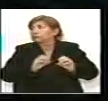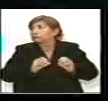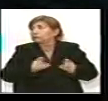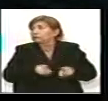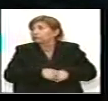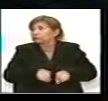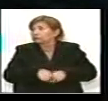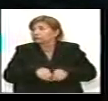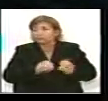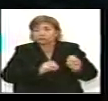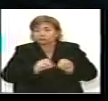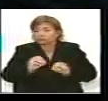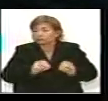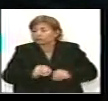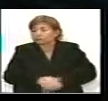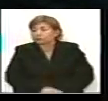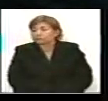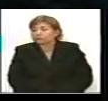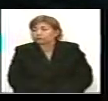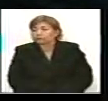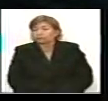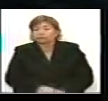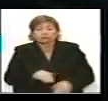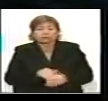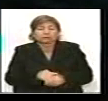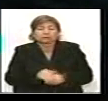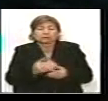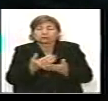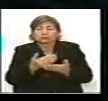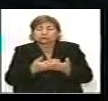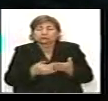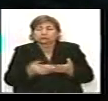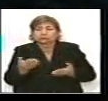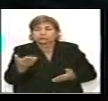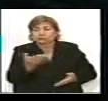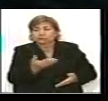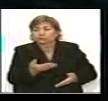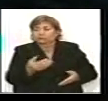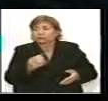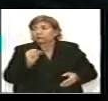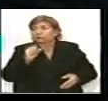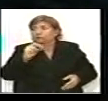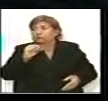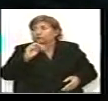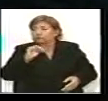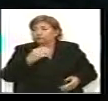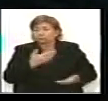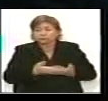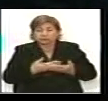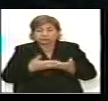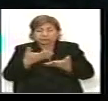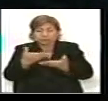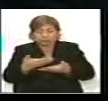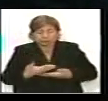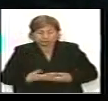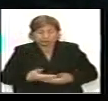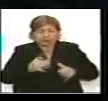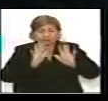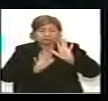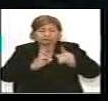como regulares. Entonces, en función a ello, el Cenami determina adquirir